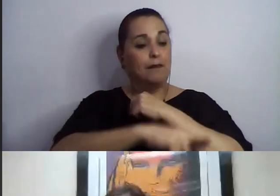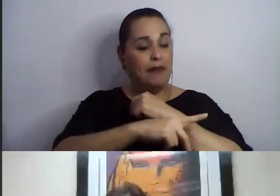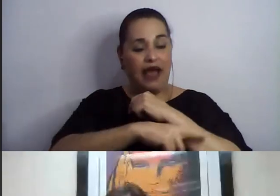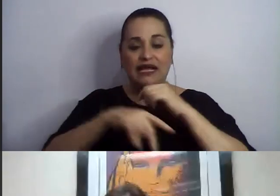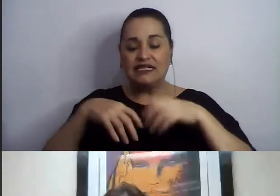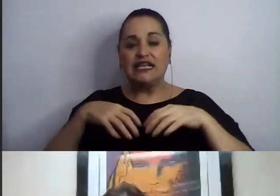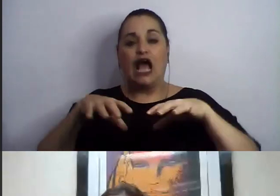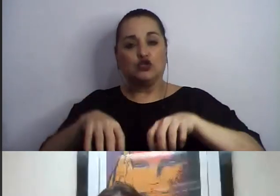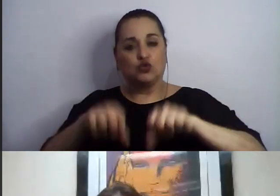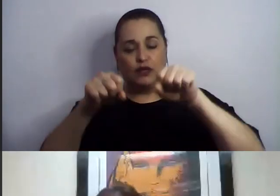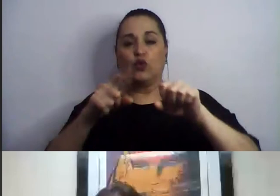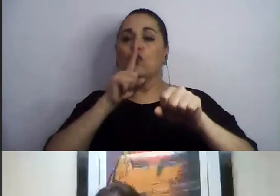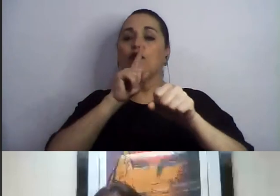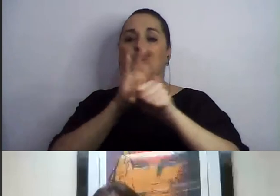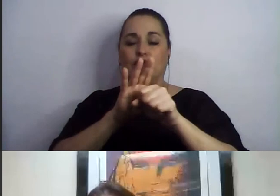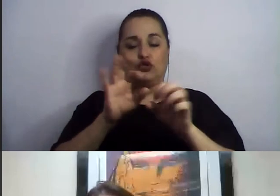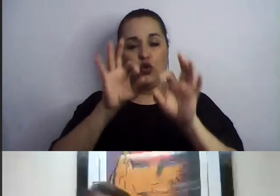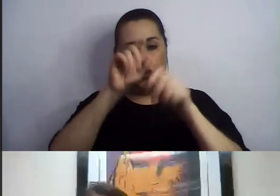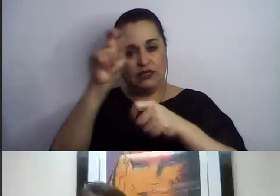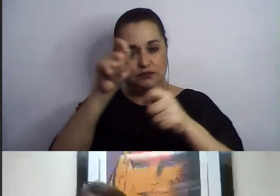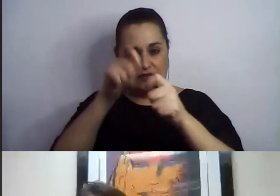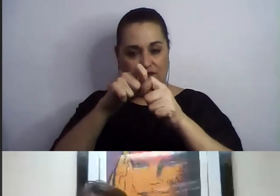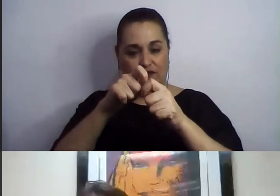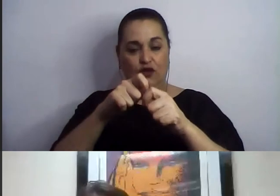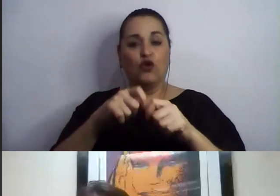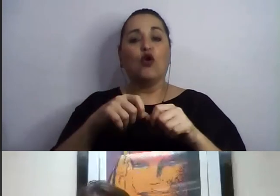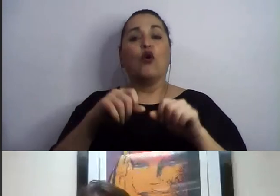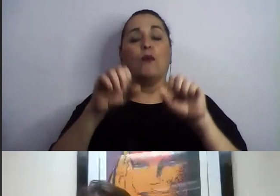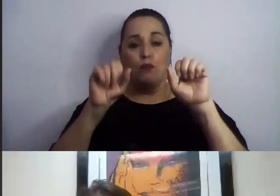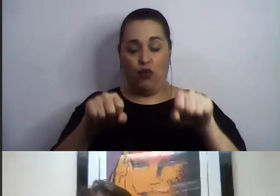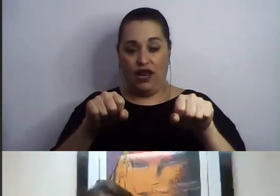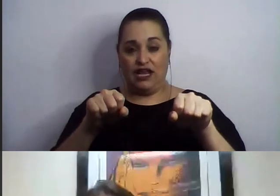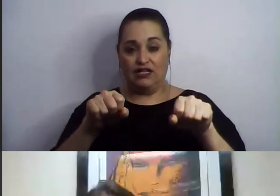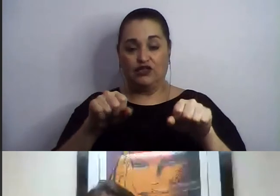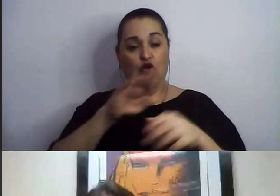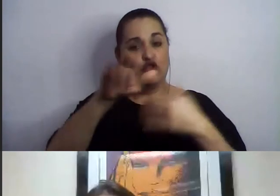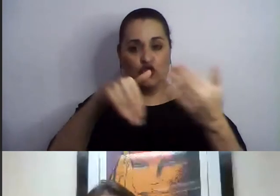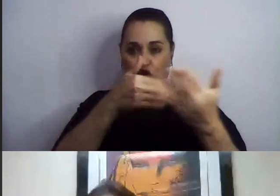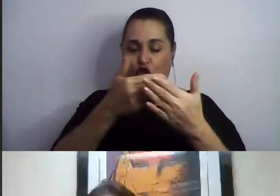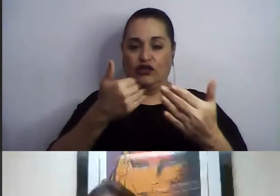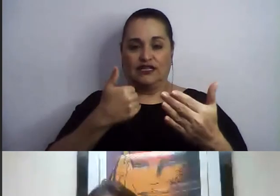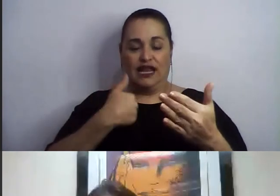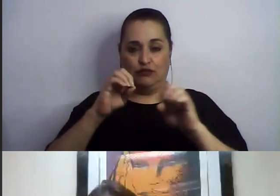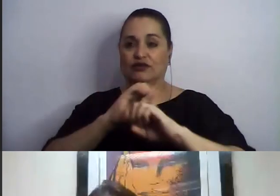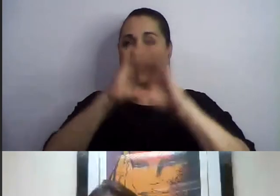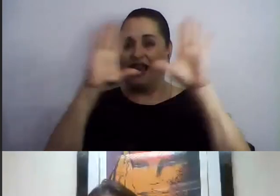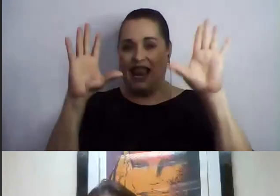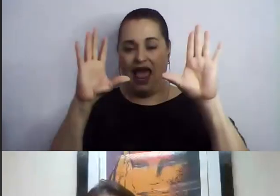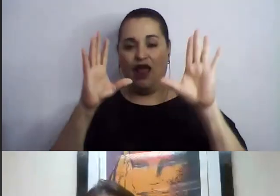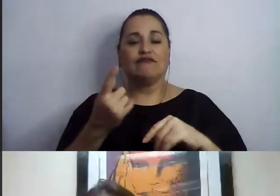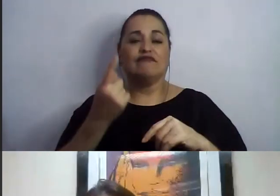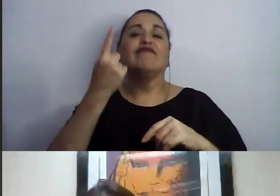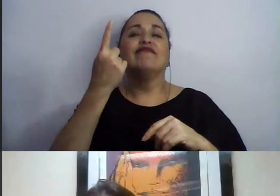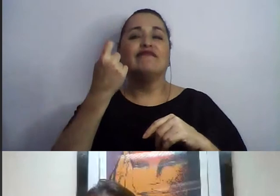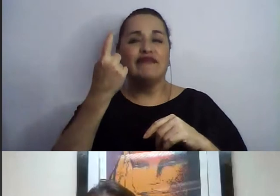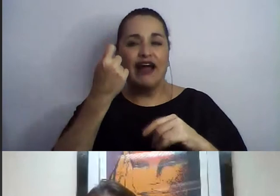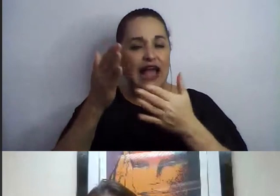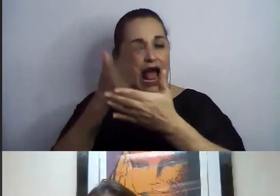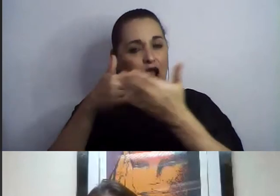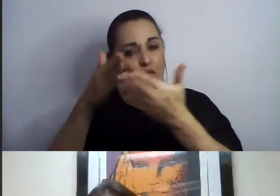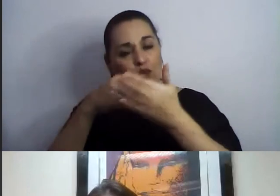compromiso concreto no obstante lo anterior yo creo que para todos es claro que aún hay hay algunos